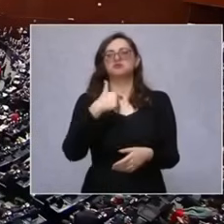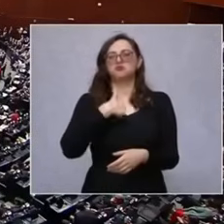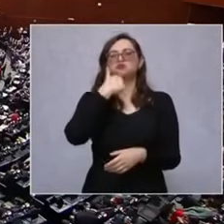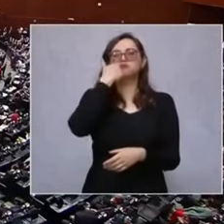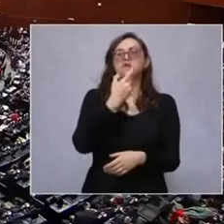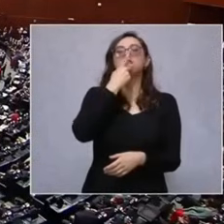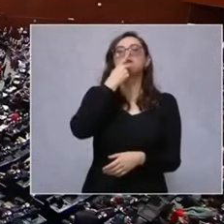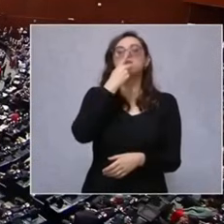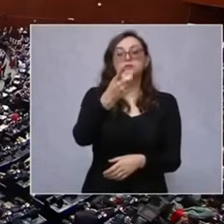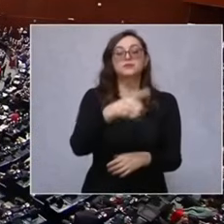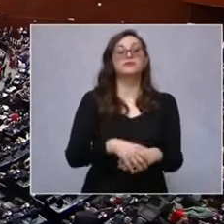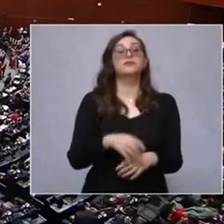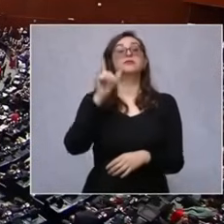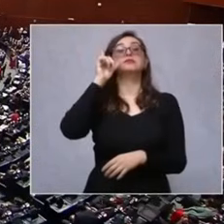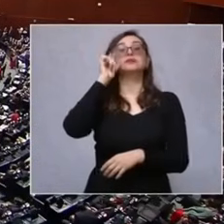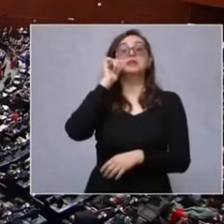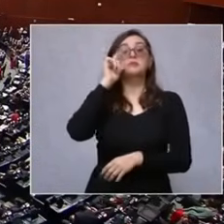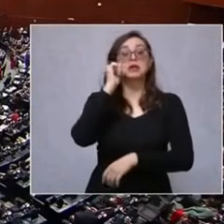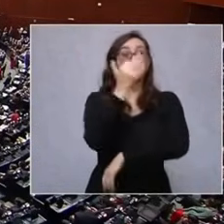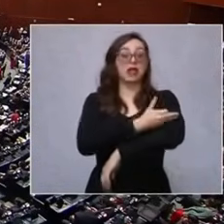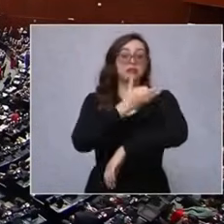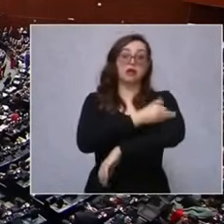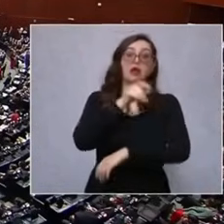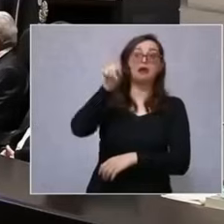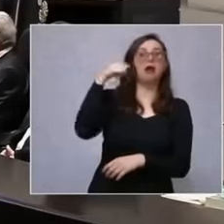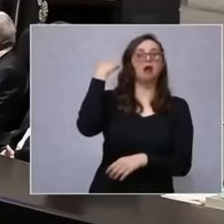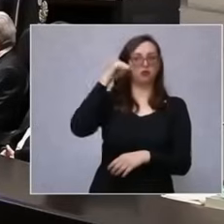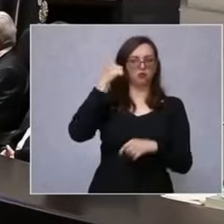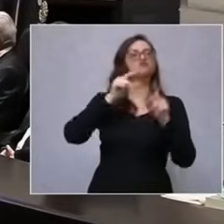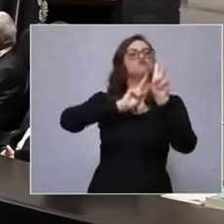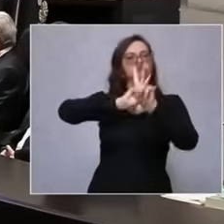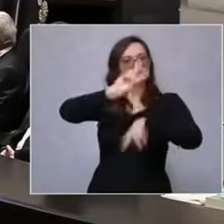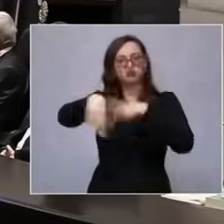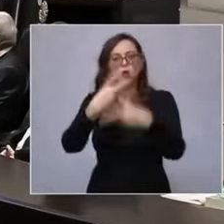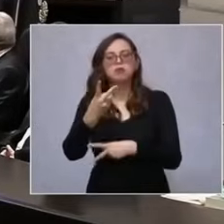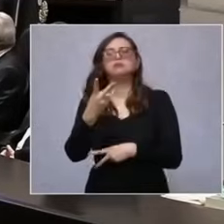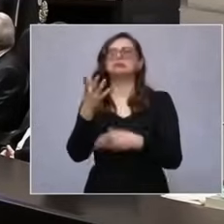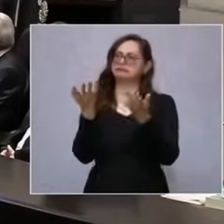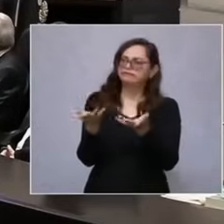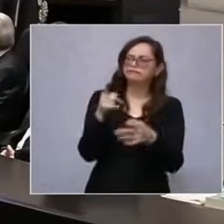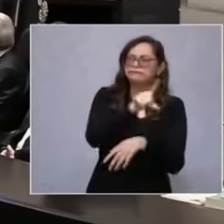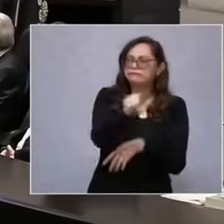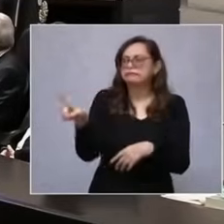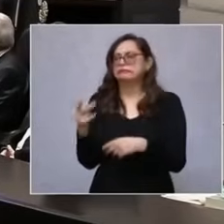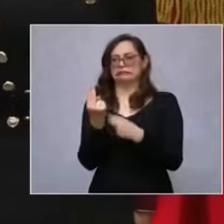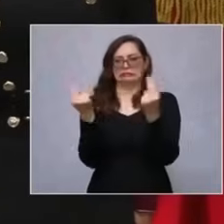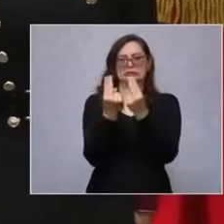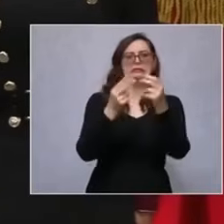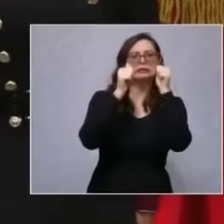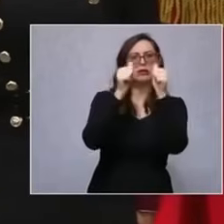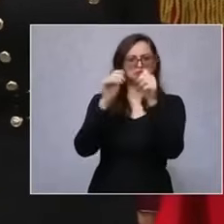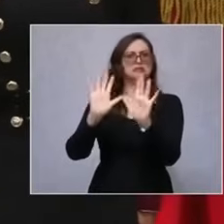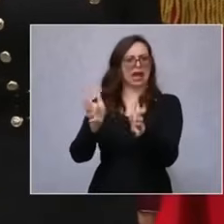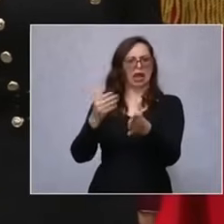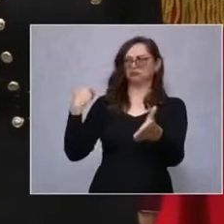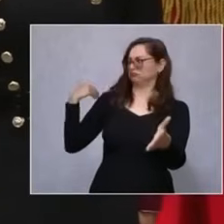Que el día de mañana por la tarde estaremos en Acapulco para dar continuidad a la atención inmediata que ha dado el gobierno de México.